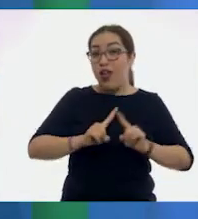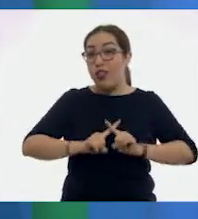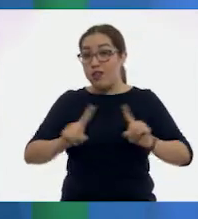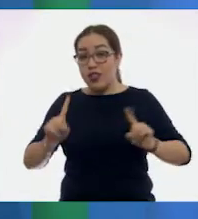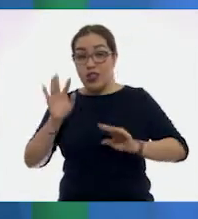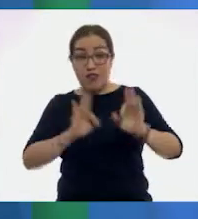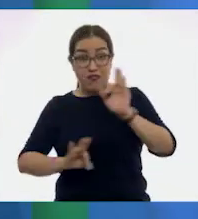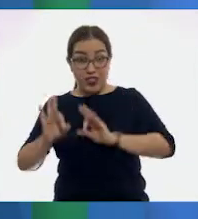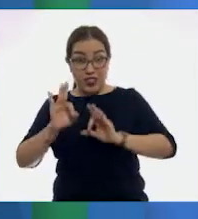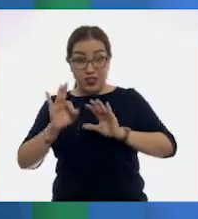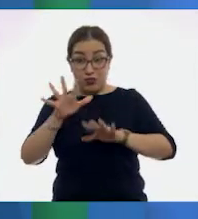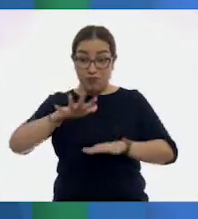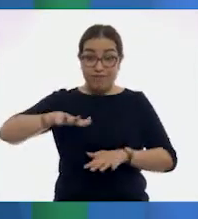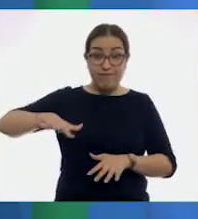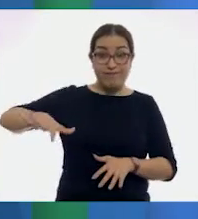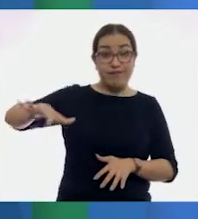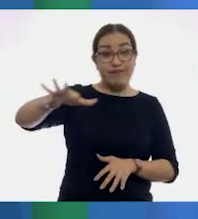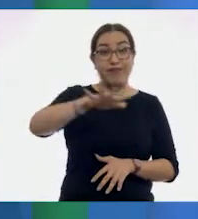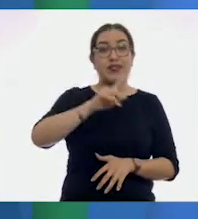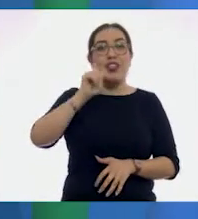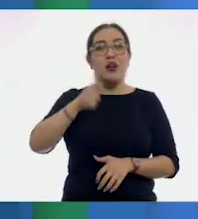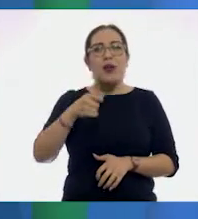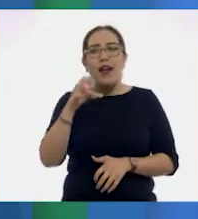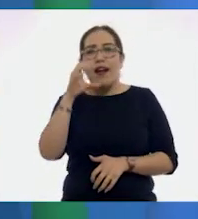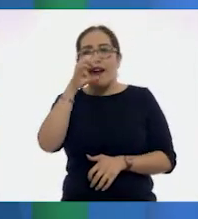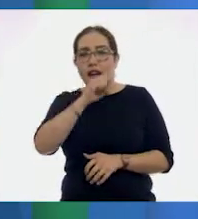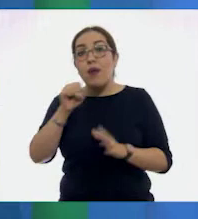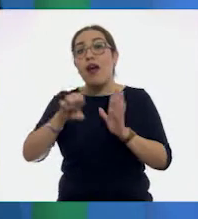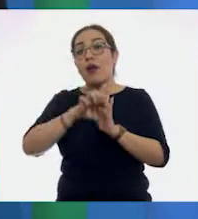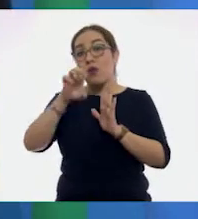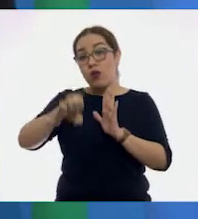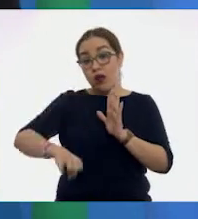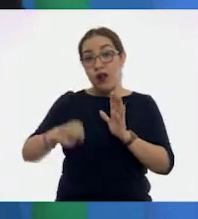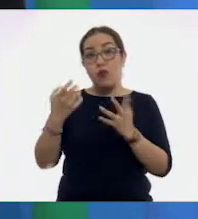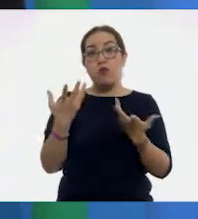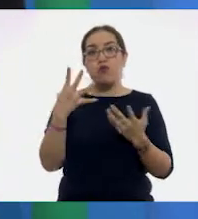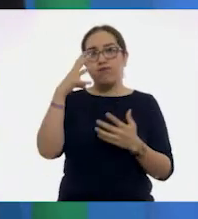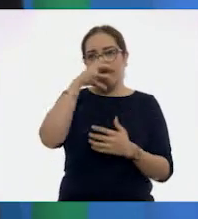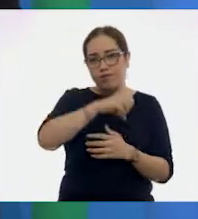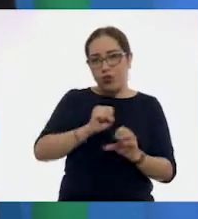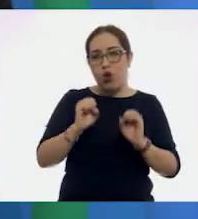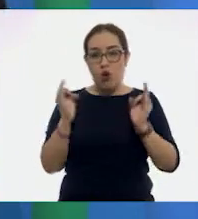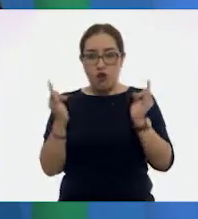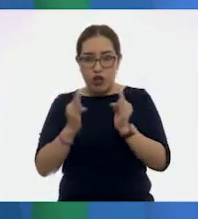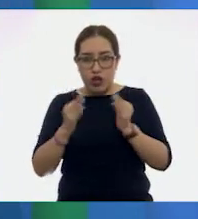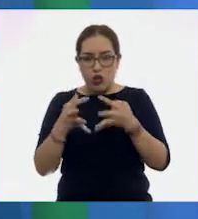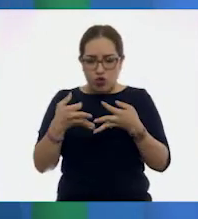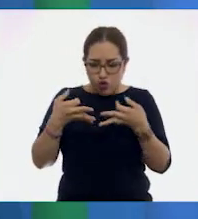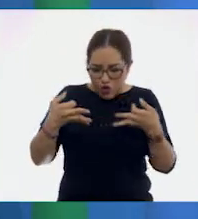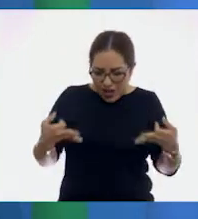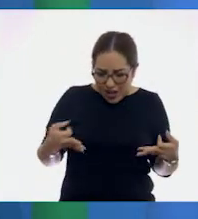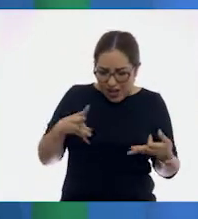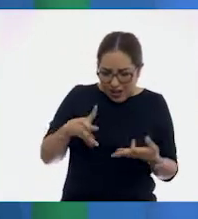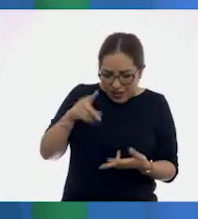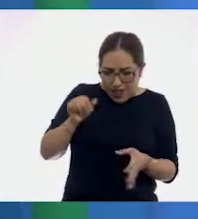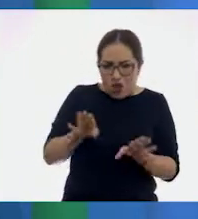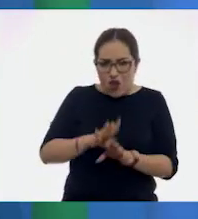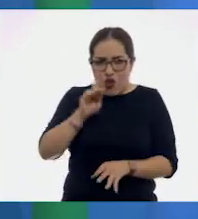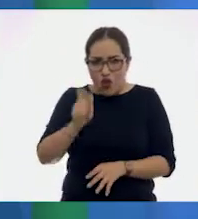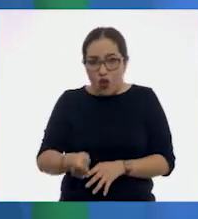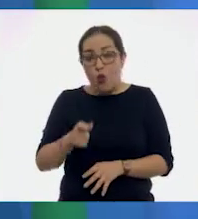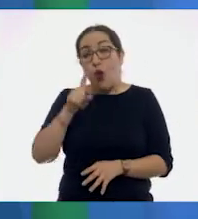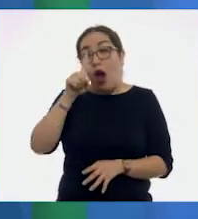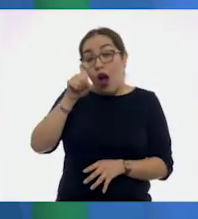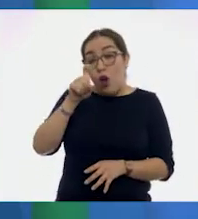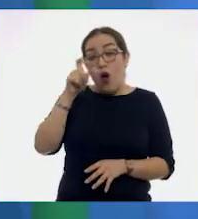o abióticos son las condiciones ambientales como el clima, la composición del suelo, el agua, el